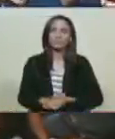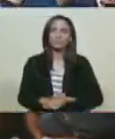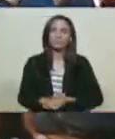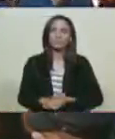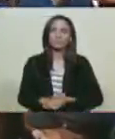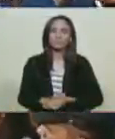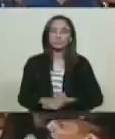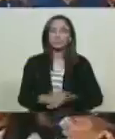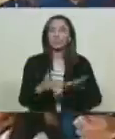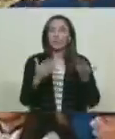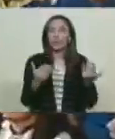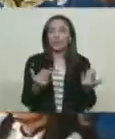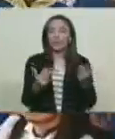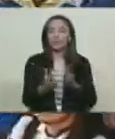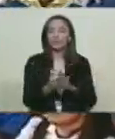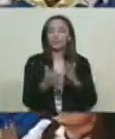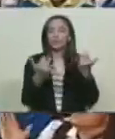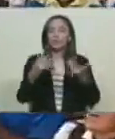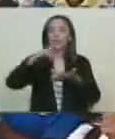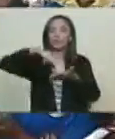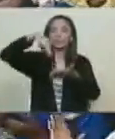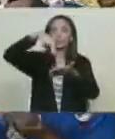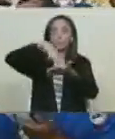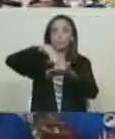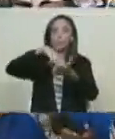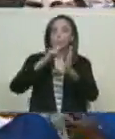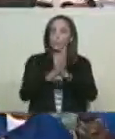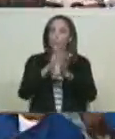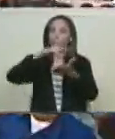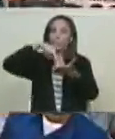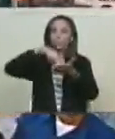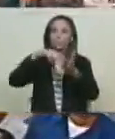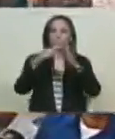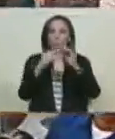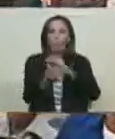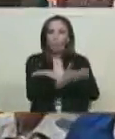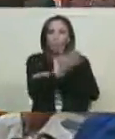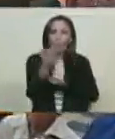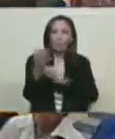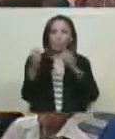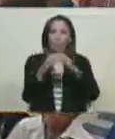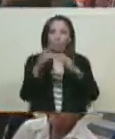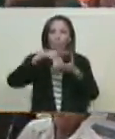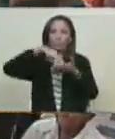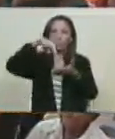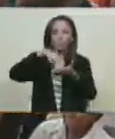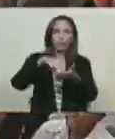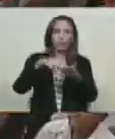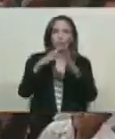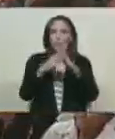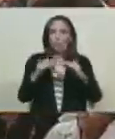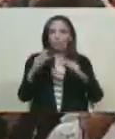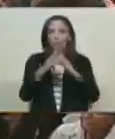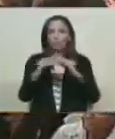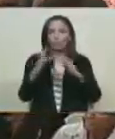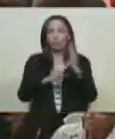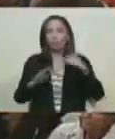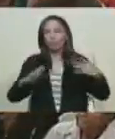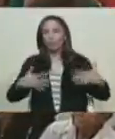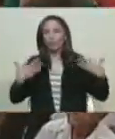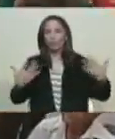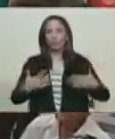Bueno, camarada, pongámonos de pie, por favor, toda la clase obrera que estamos presentes acá, con mucho